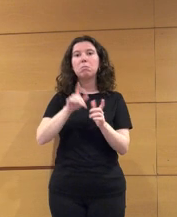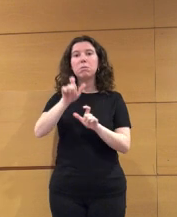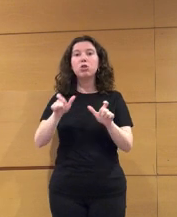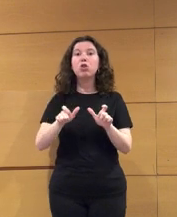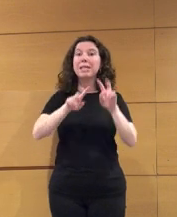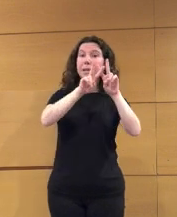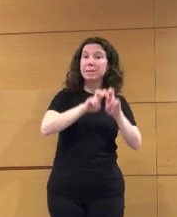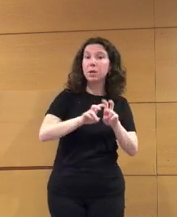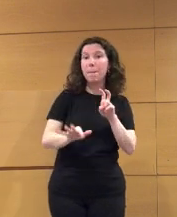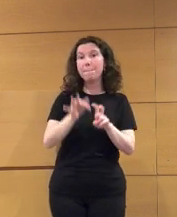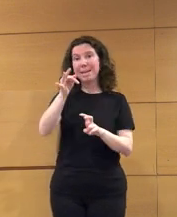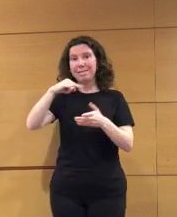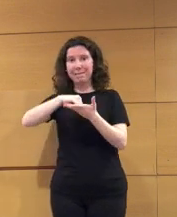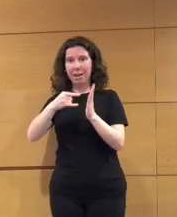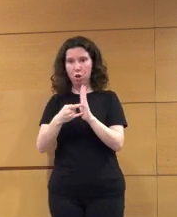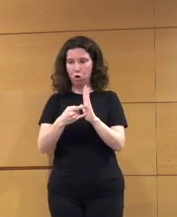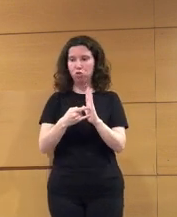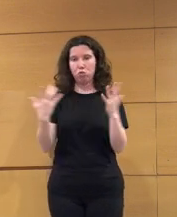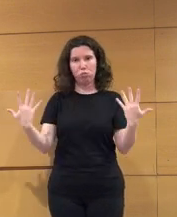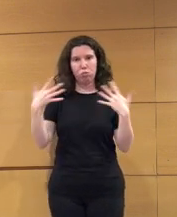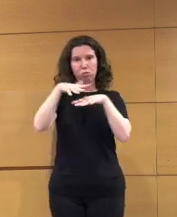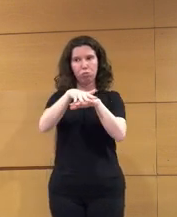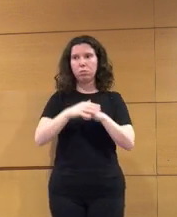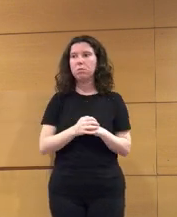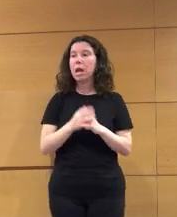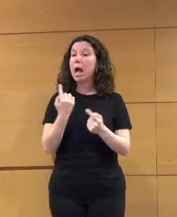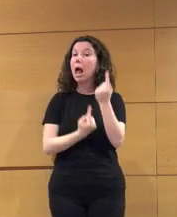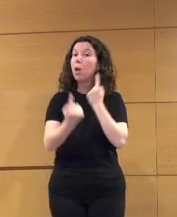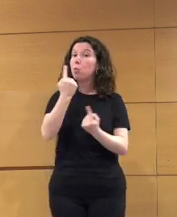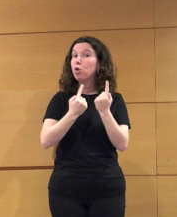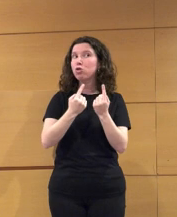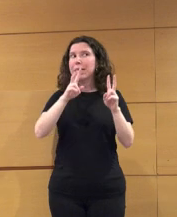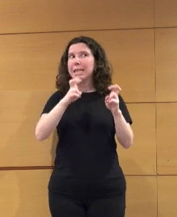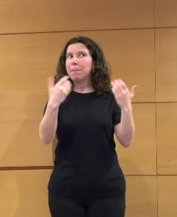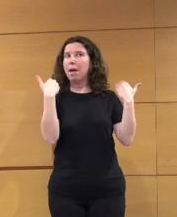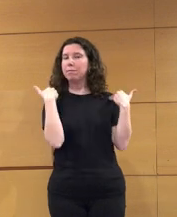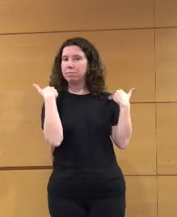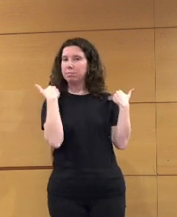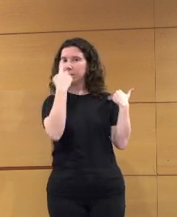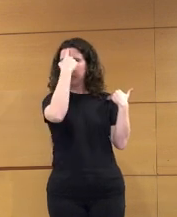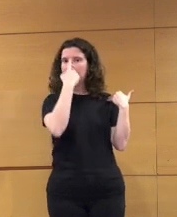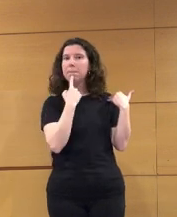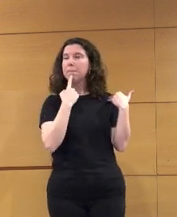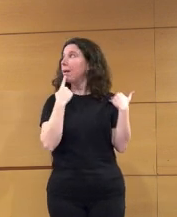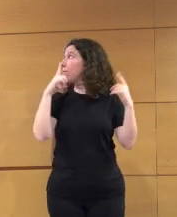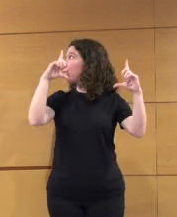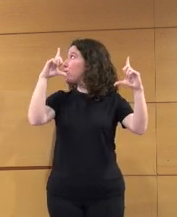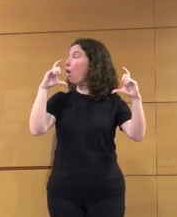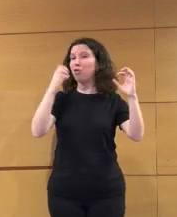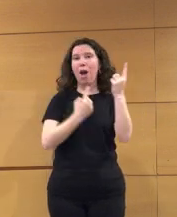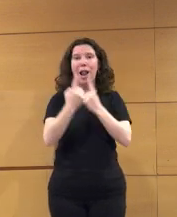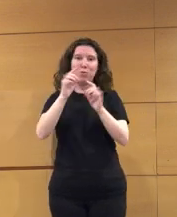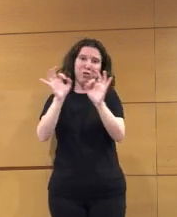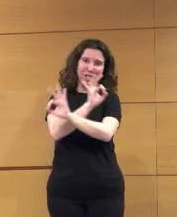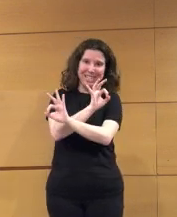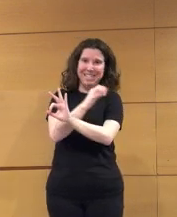faculty y técnicos. Algunos estamos en la imagen y otros no estaban en la imagen, así que he agregado